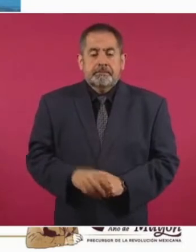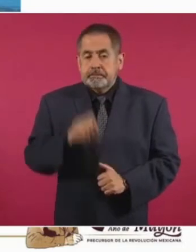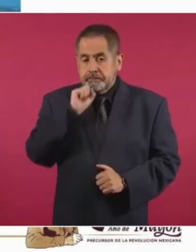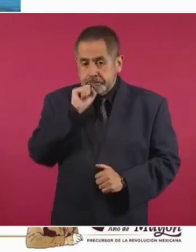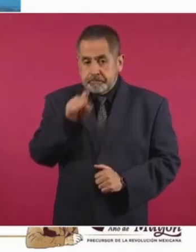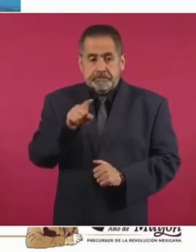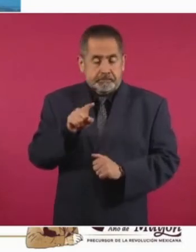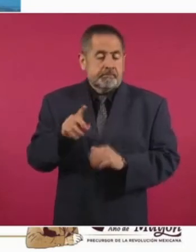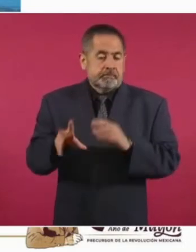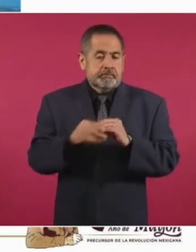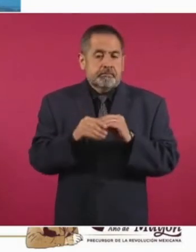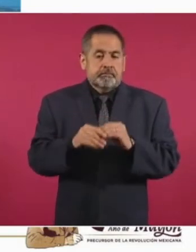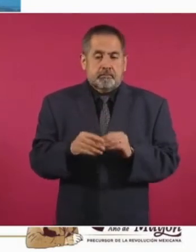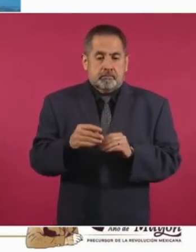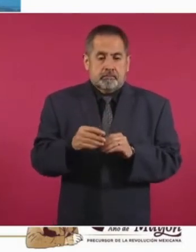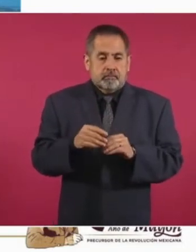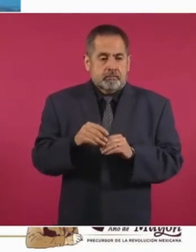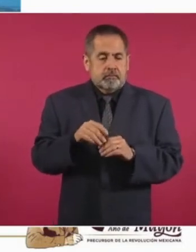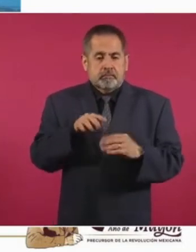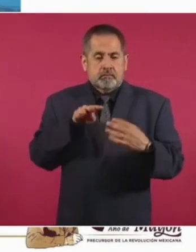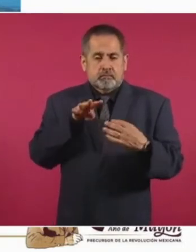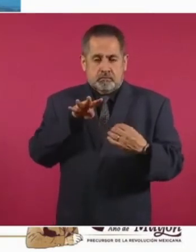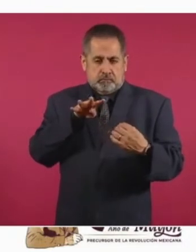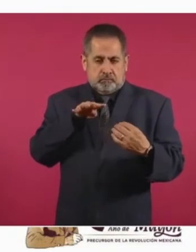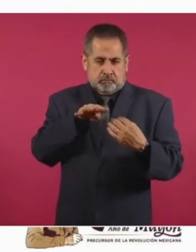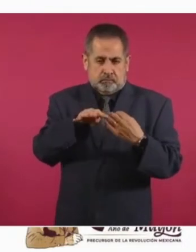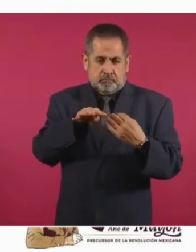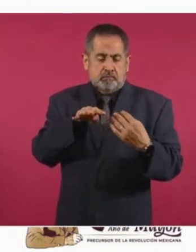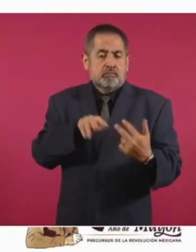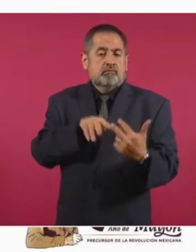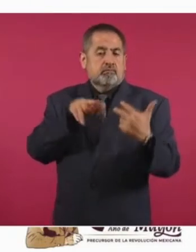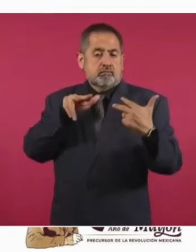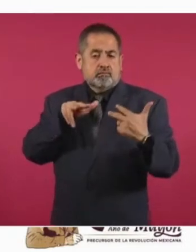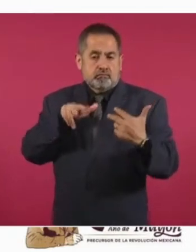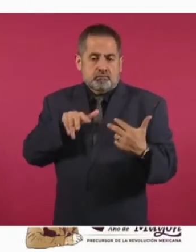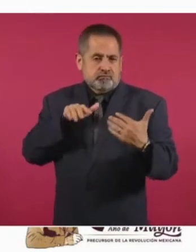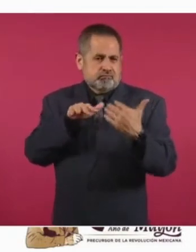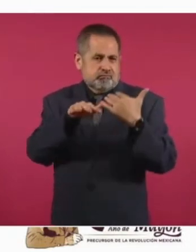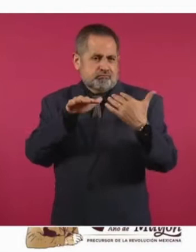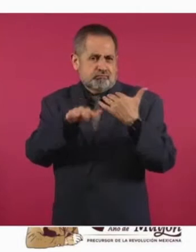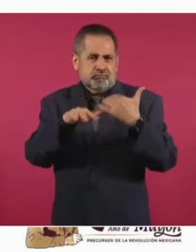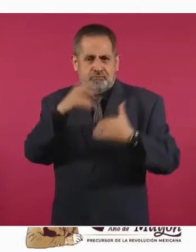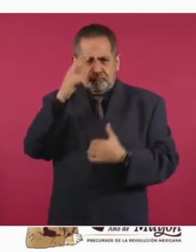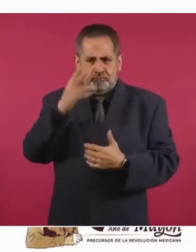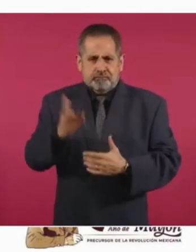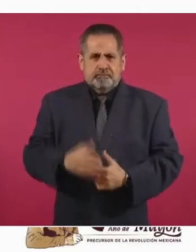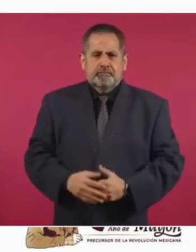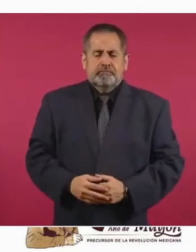Adicionalmente, se ampliaron de 4 a 8 carriles la autopista México-Pachuca en